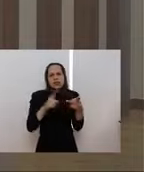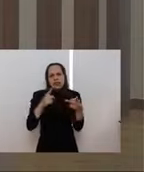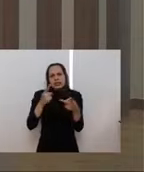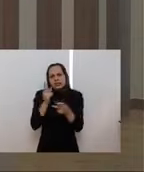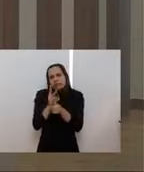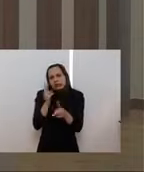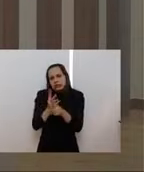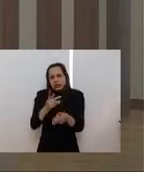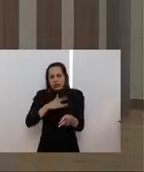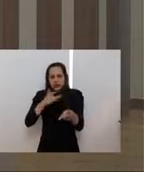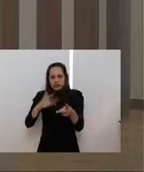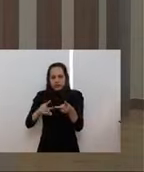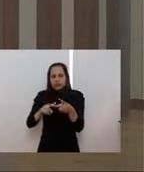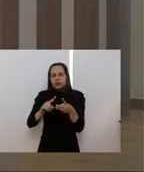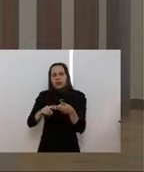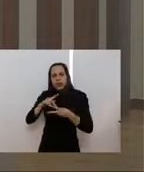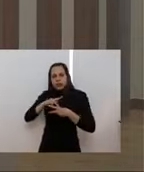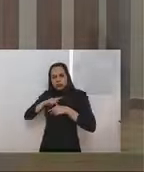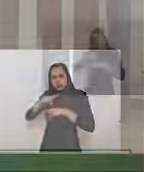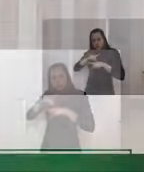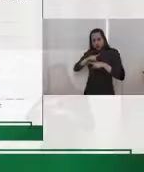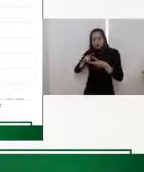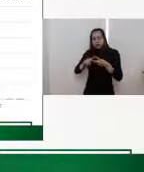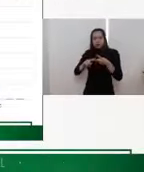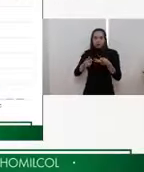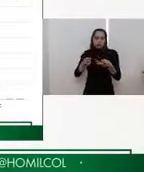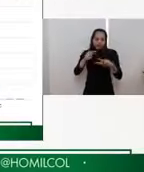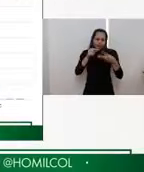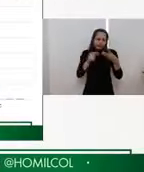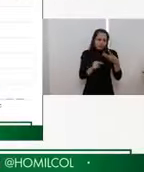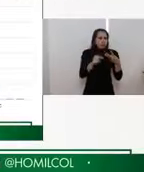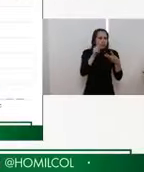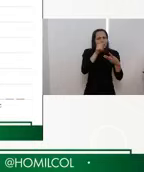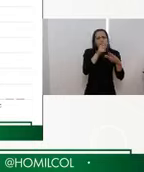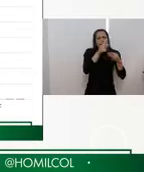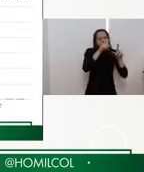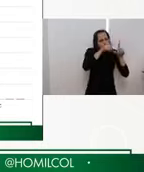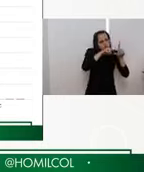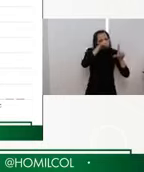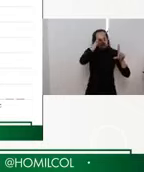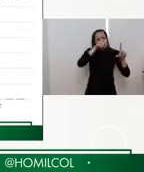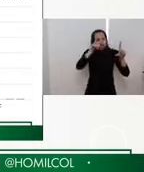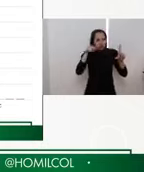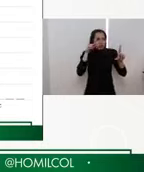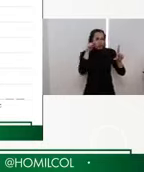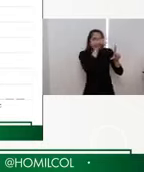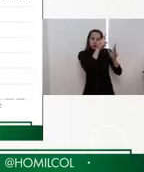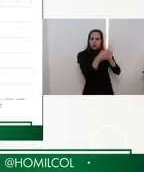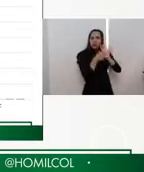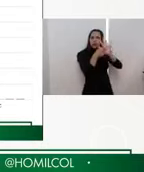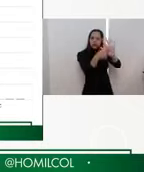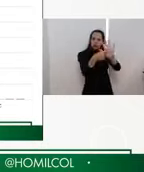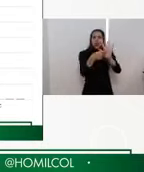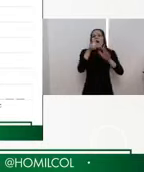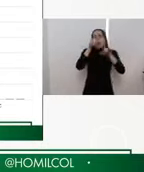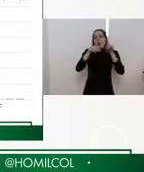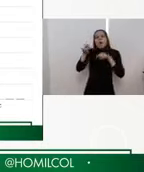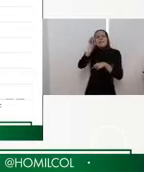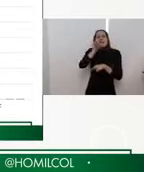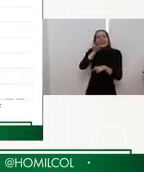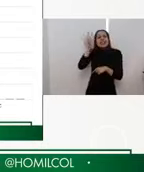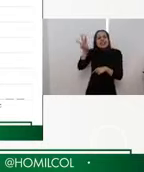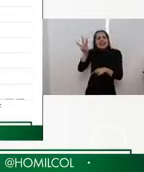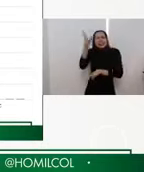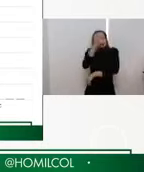enfermedad pulmonar crónica como podemos ver en las gráficas podemos reducir costos por paciente de 23 millones anuales